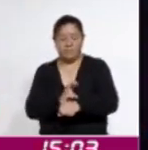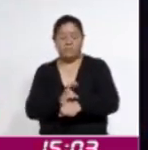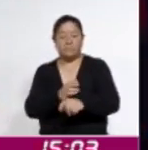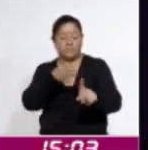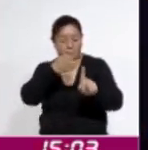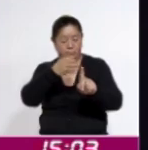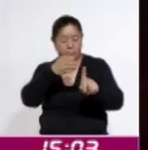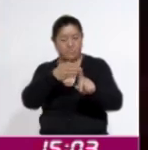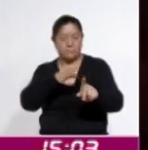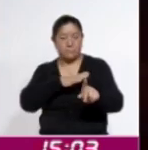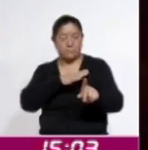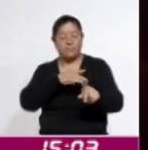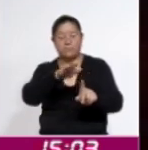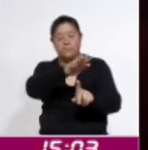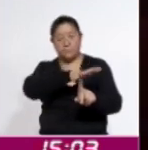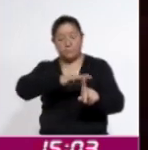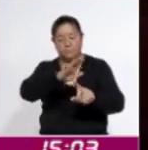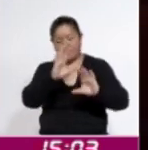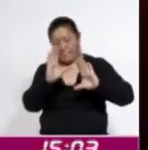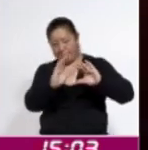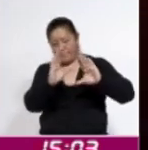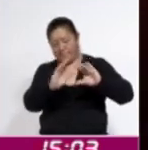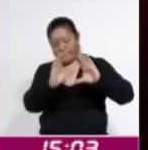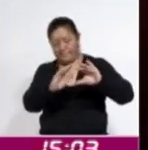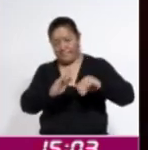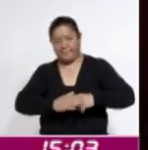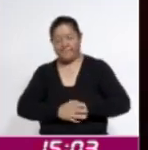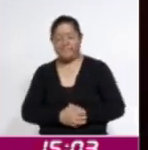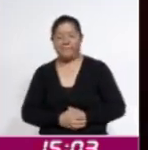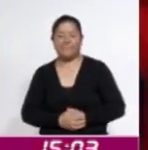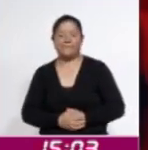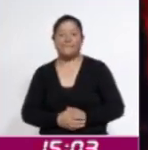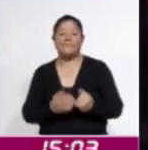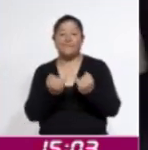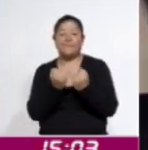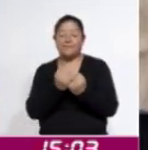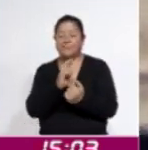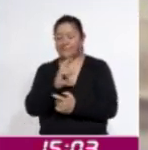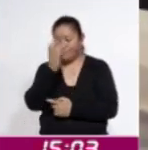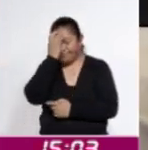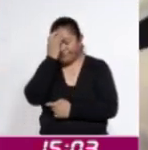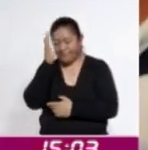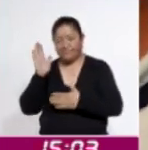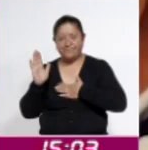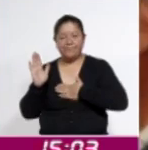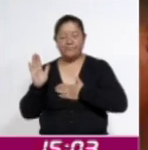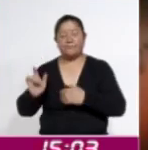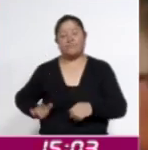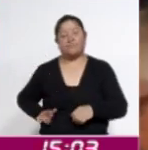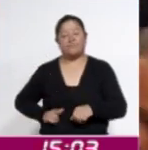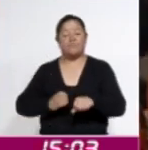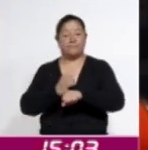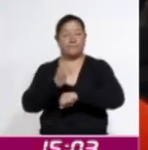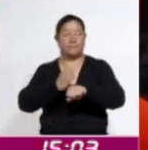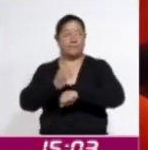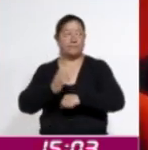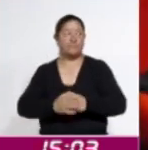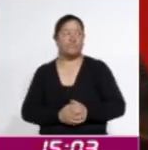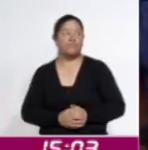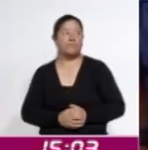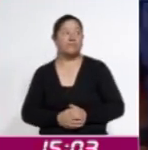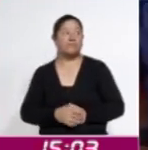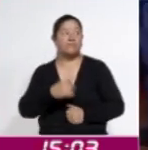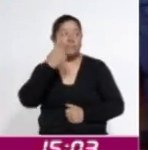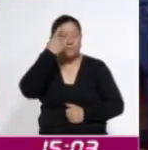principalmente brindar capacitación. Asimismo, se reconoció el compromiso del gobierno del estado para dar